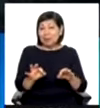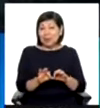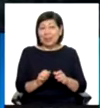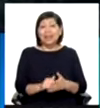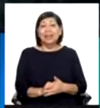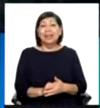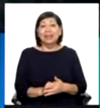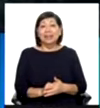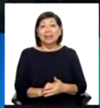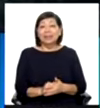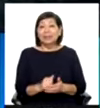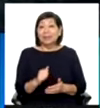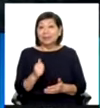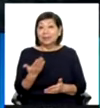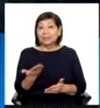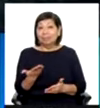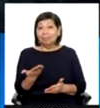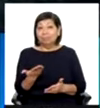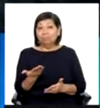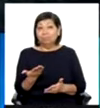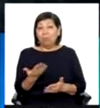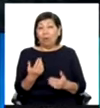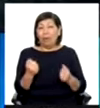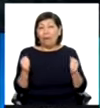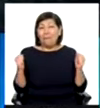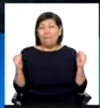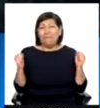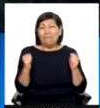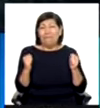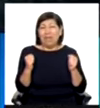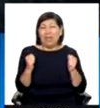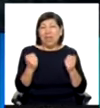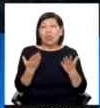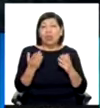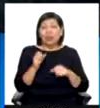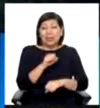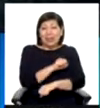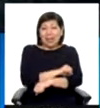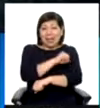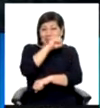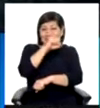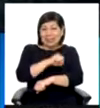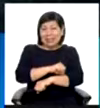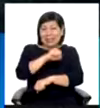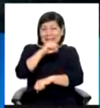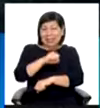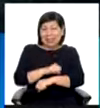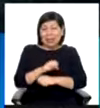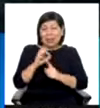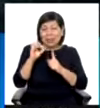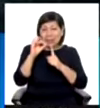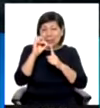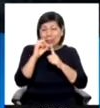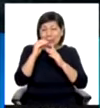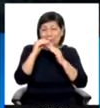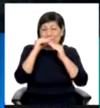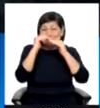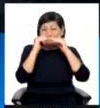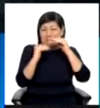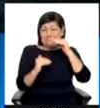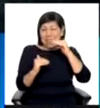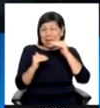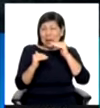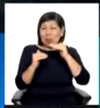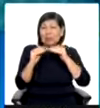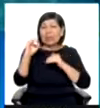porque hay una situación de heladas que se están produciendo en la sierra de nuestro país. Ya sabemos que las temperaturas descienden a menos